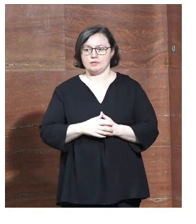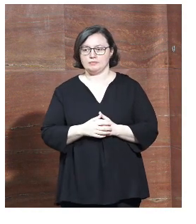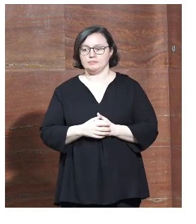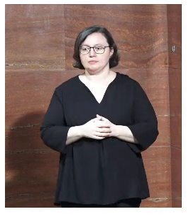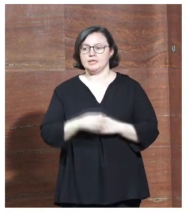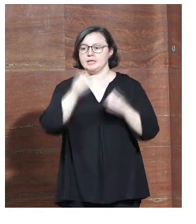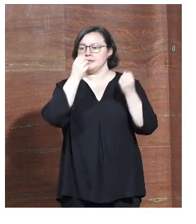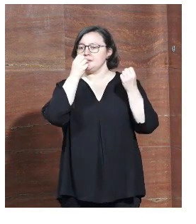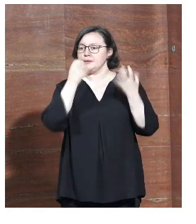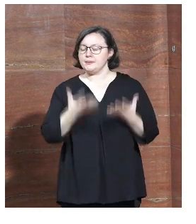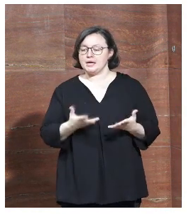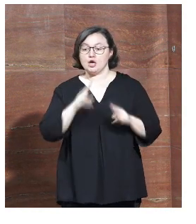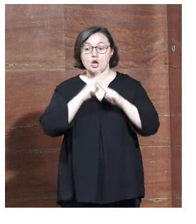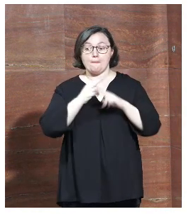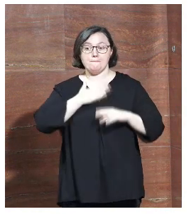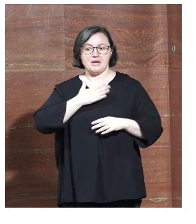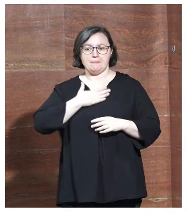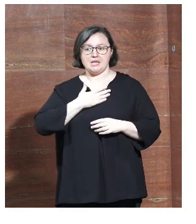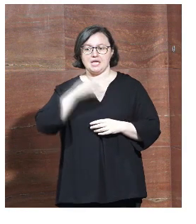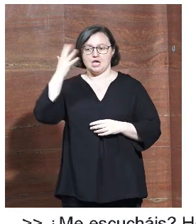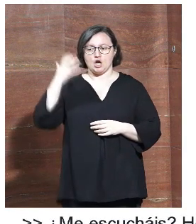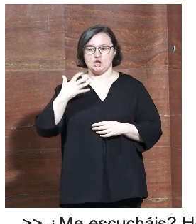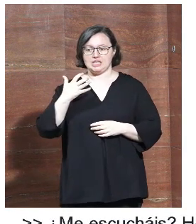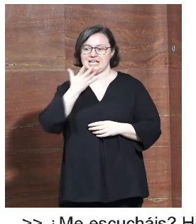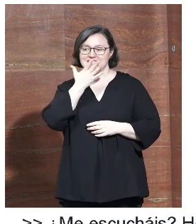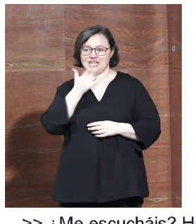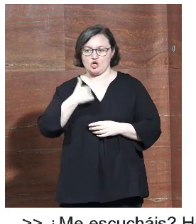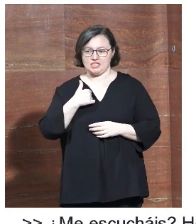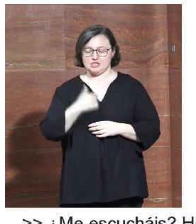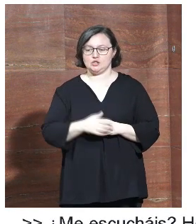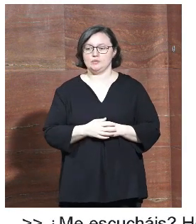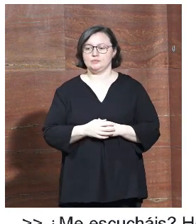Y bueno, empiezo. Mi nombre es Rosana y mi signo es este.